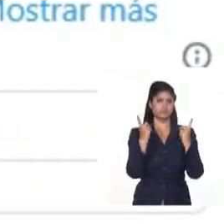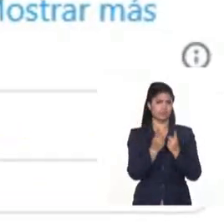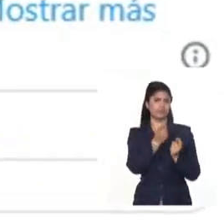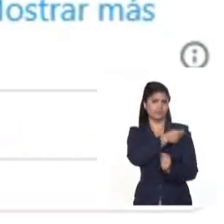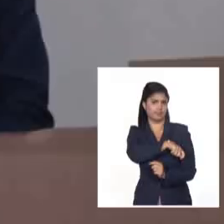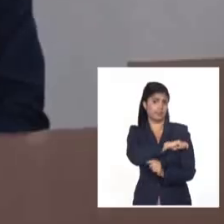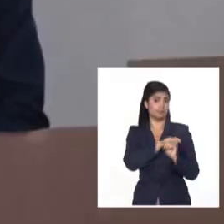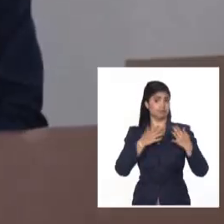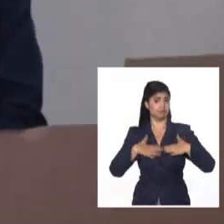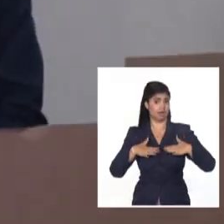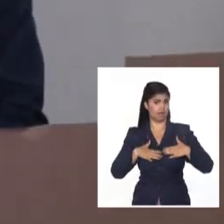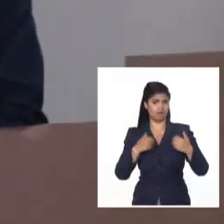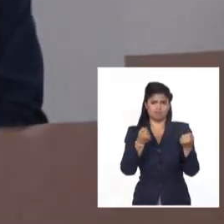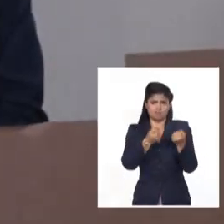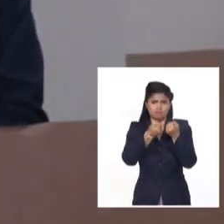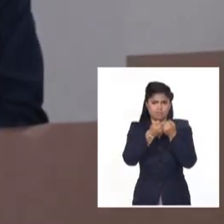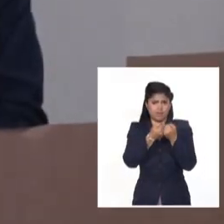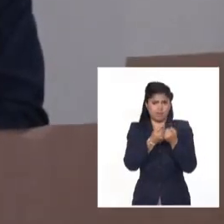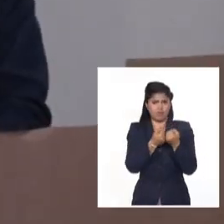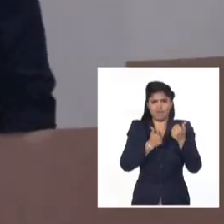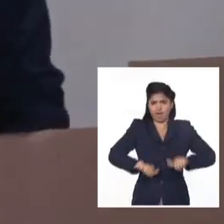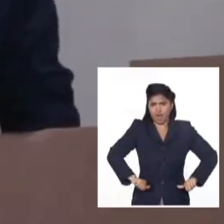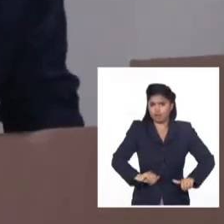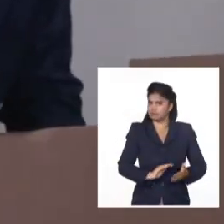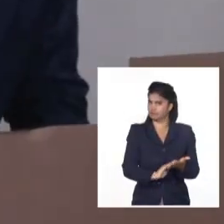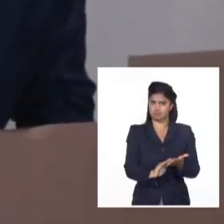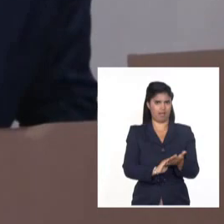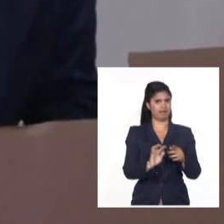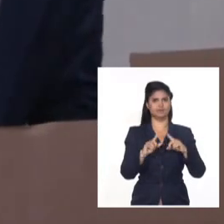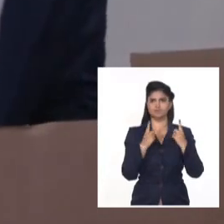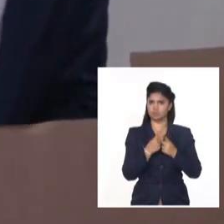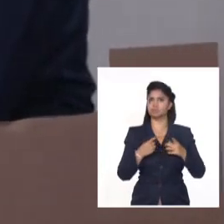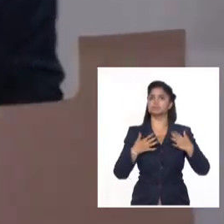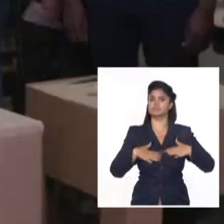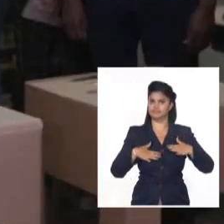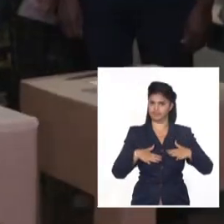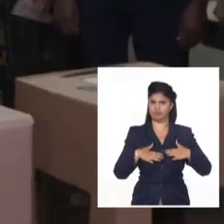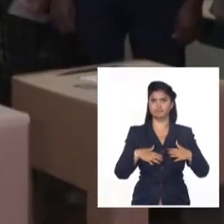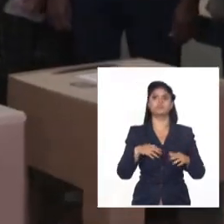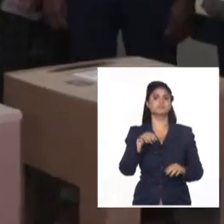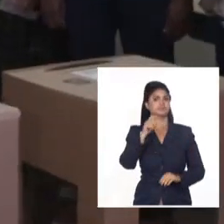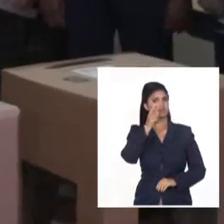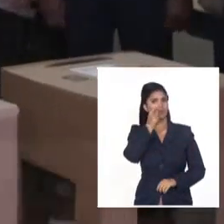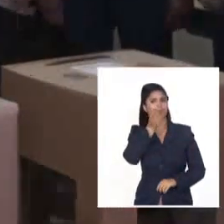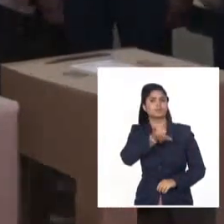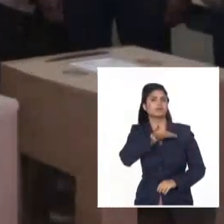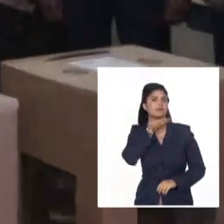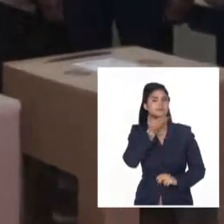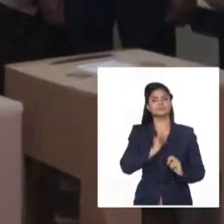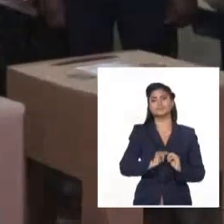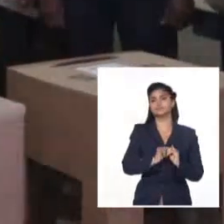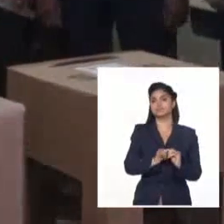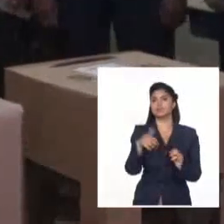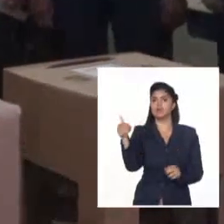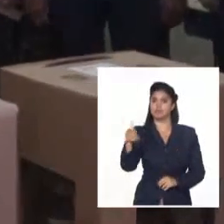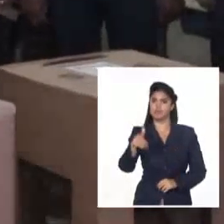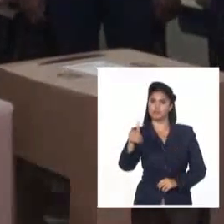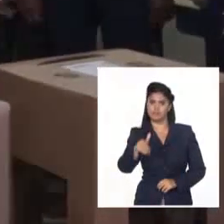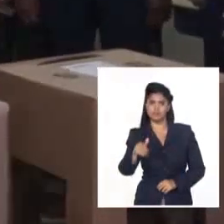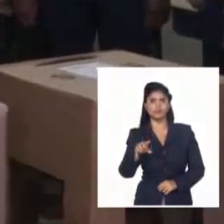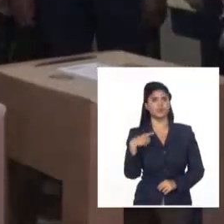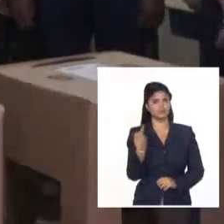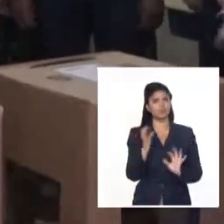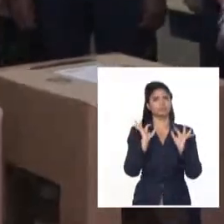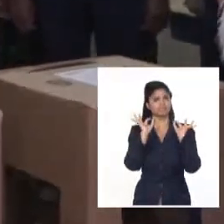casi sin incidencias. En un mensaje al país al término de los comicios, el órgano electoral destacó la participación y el desempeño cívico